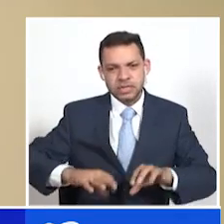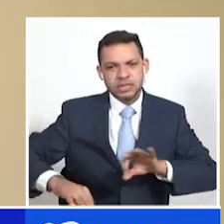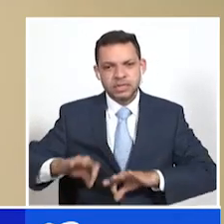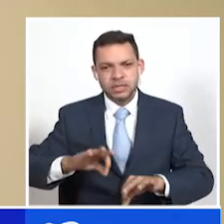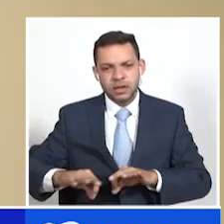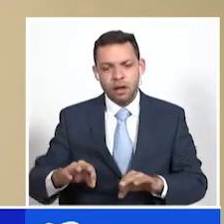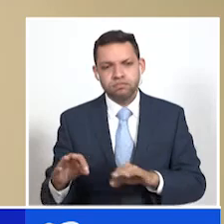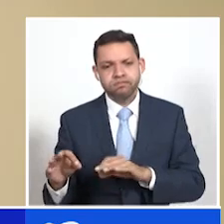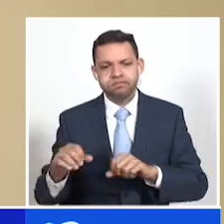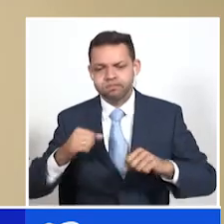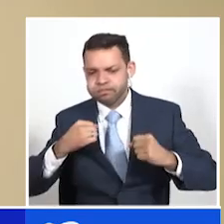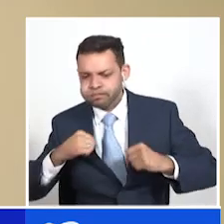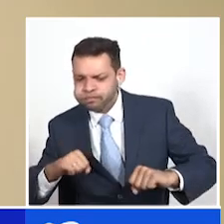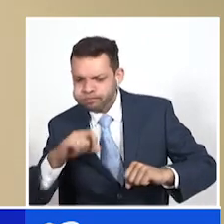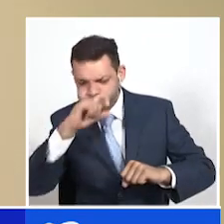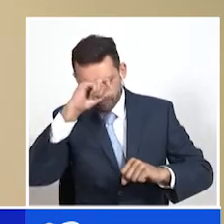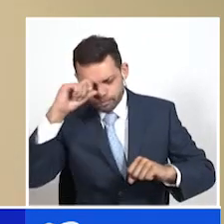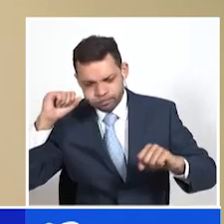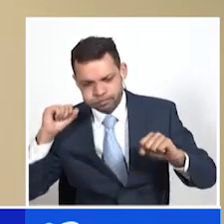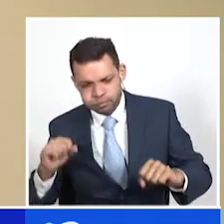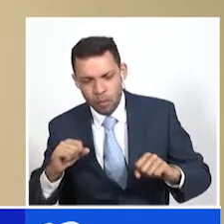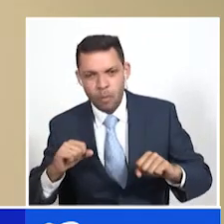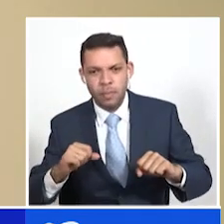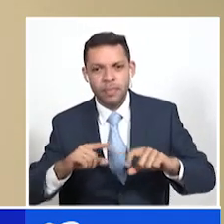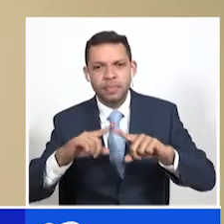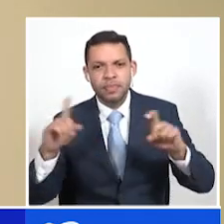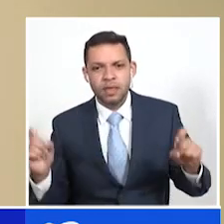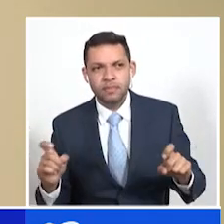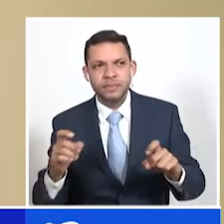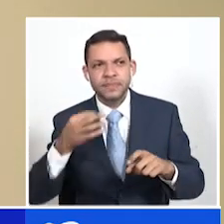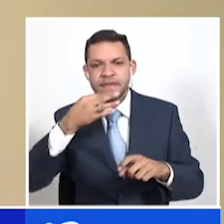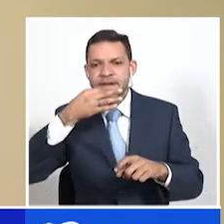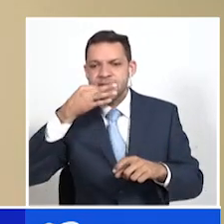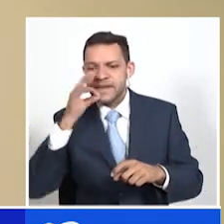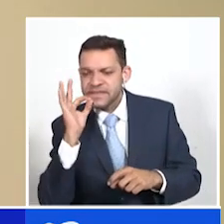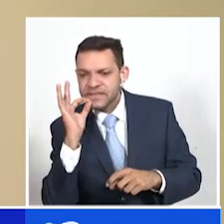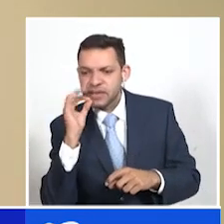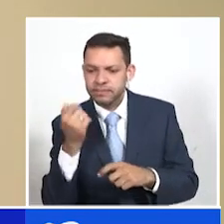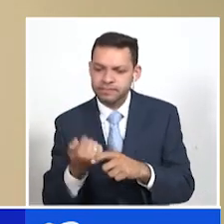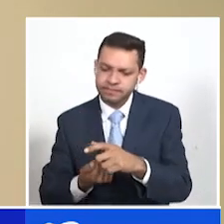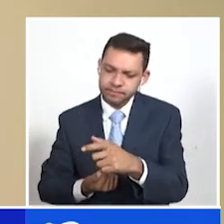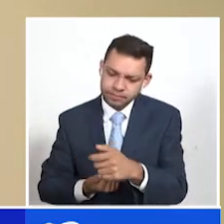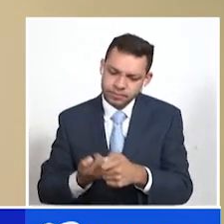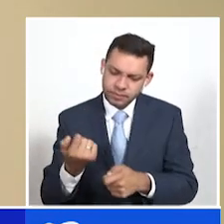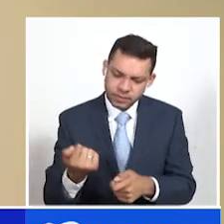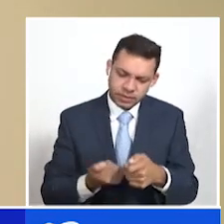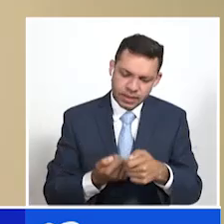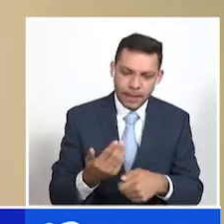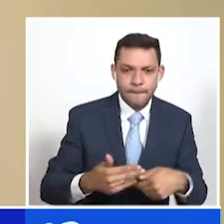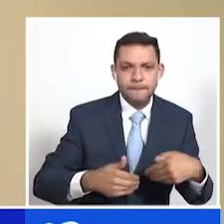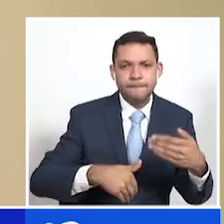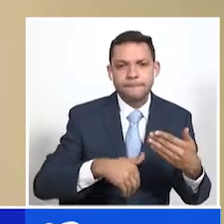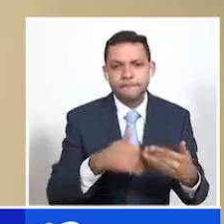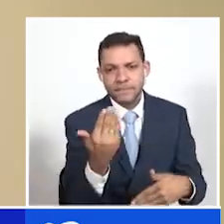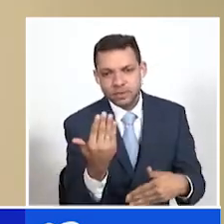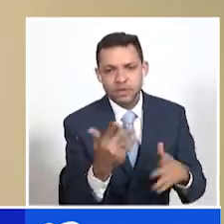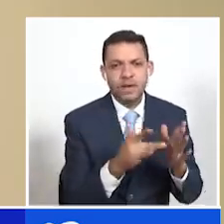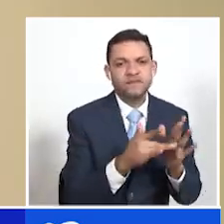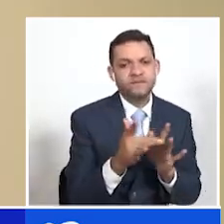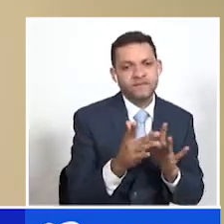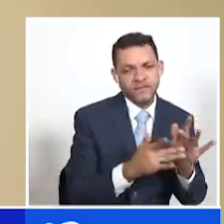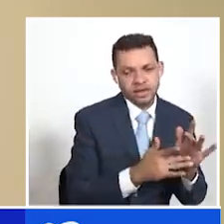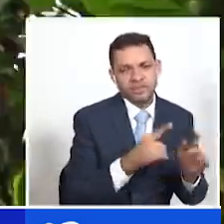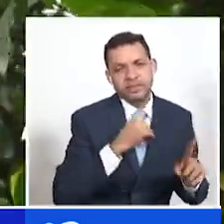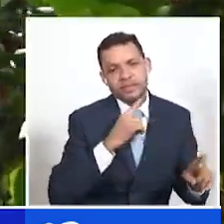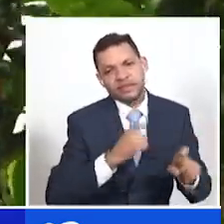el reto de una recolección de cosecha que debe iniciar ahora en abril, pues sea todavía